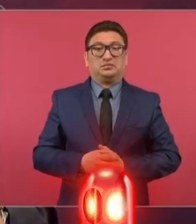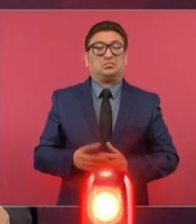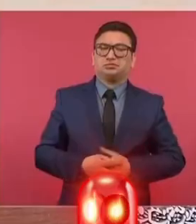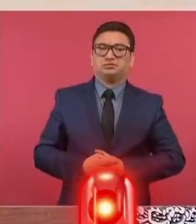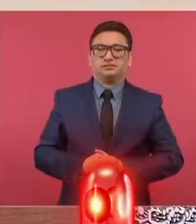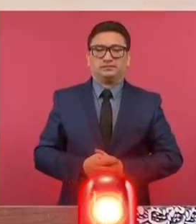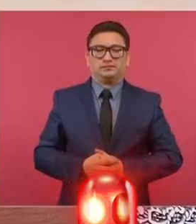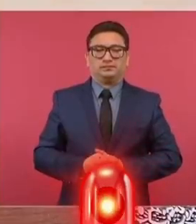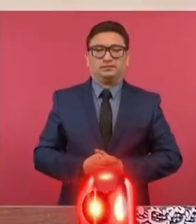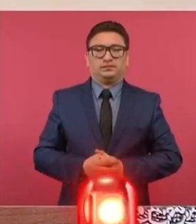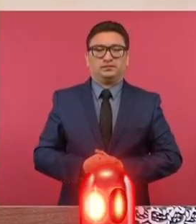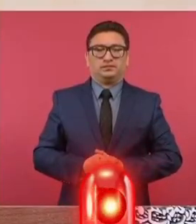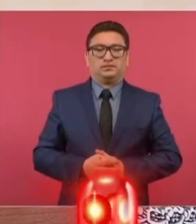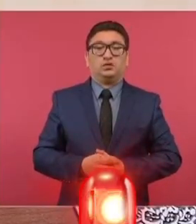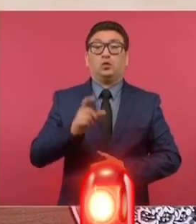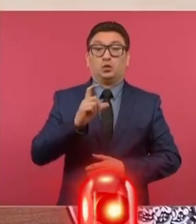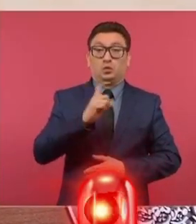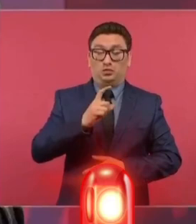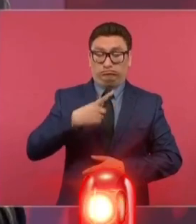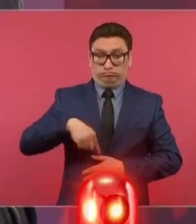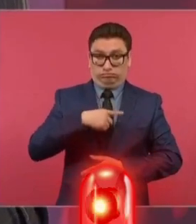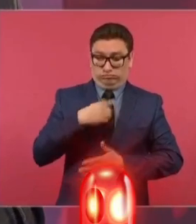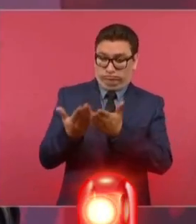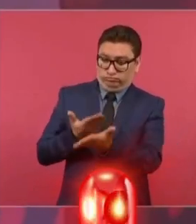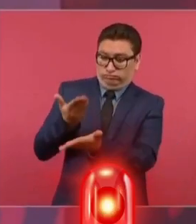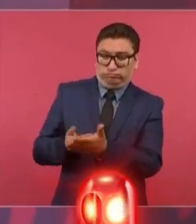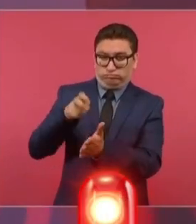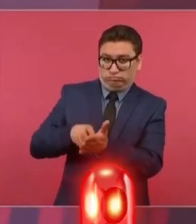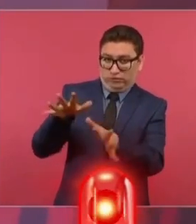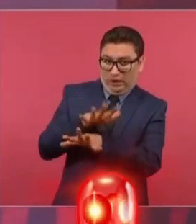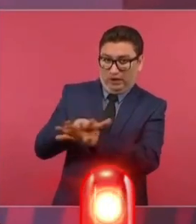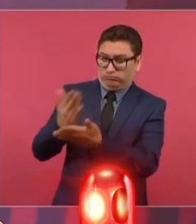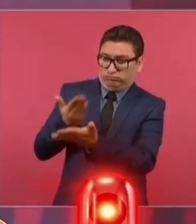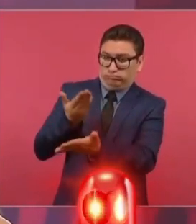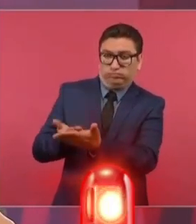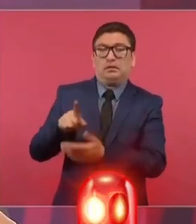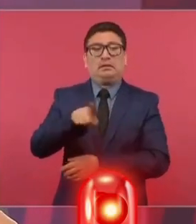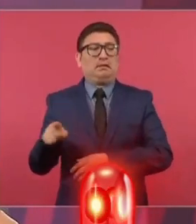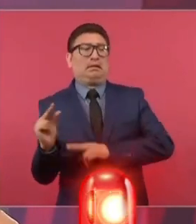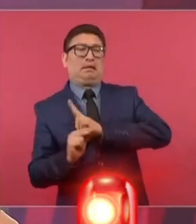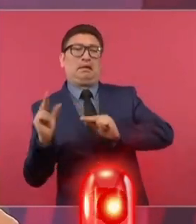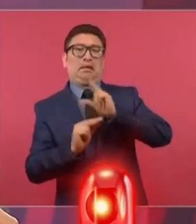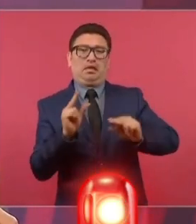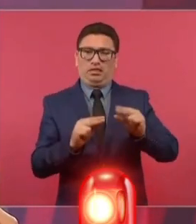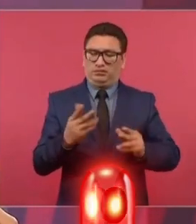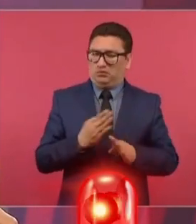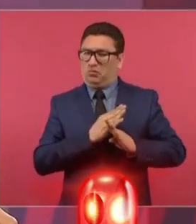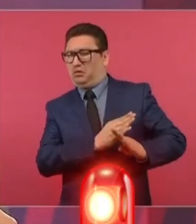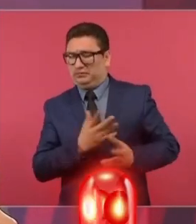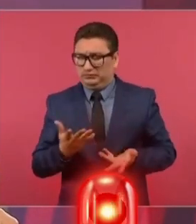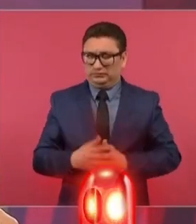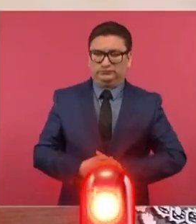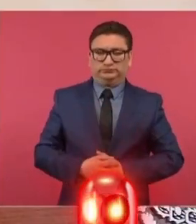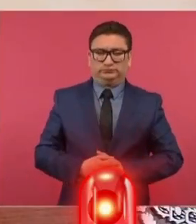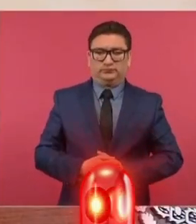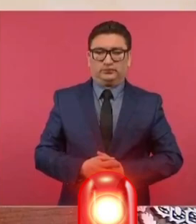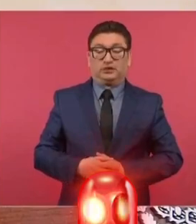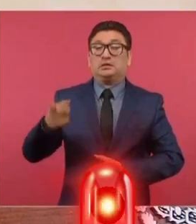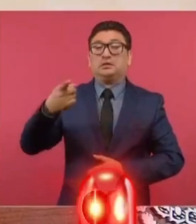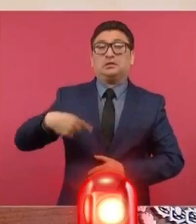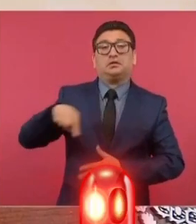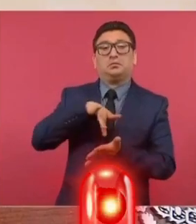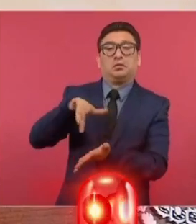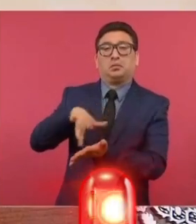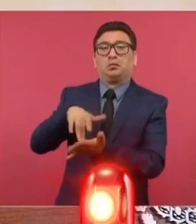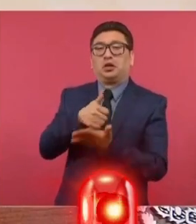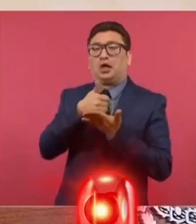descarados, bloqueando todas las iniciativas de cambio, todas, y apoyando, respaldando